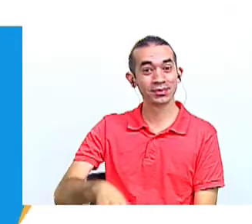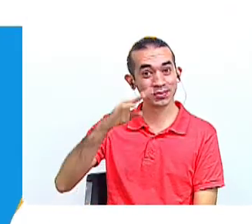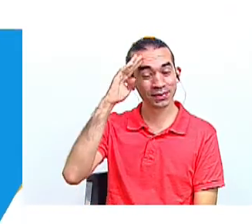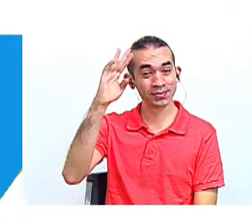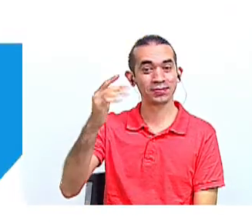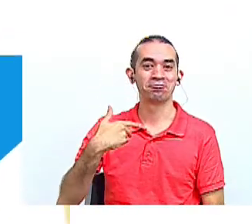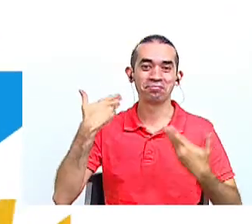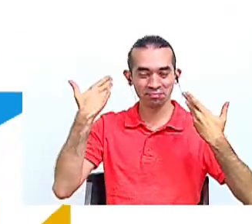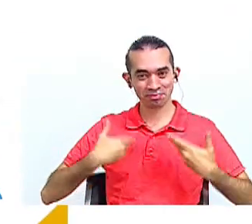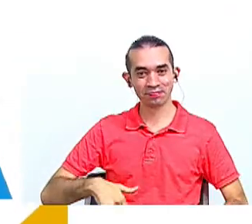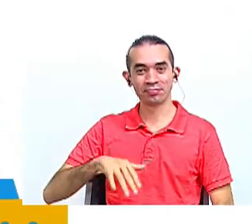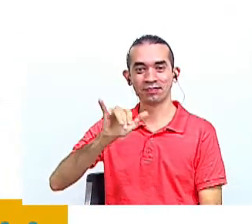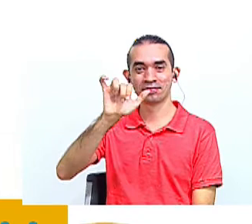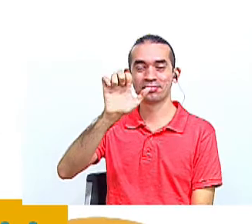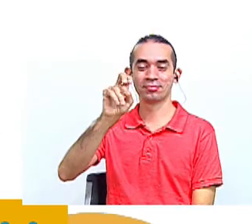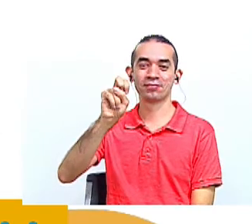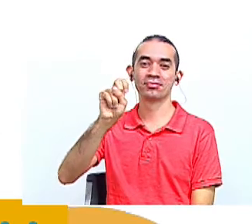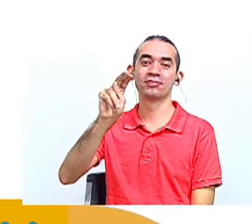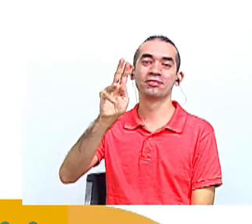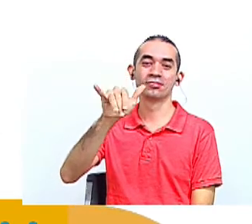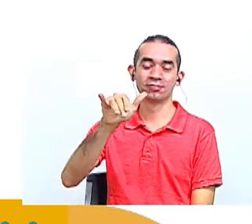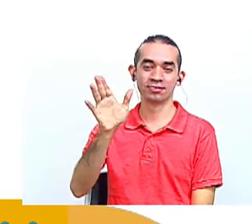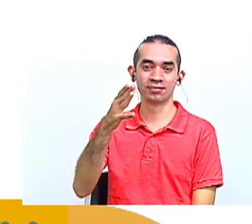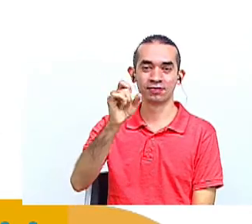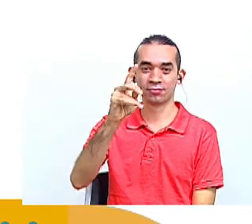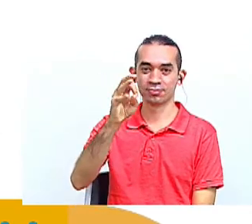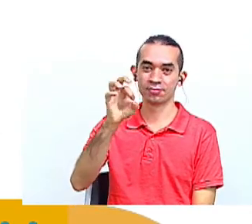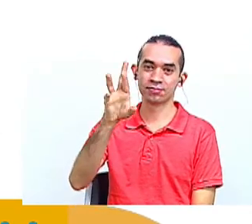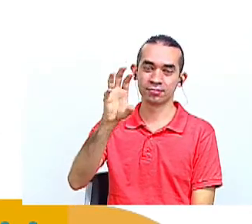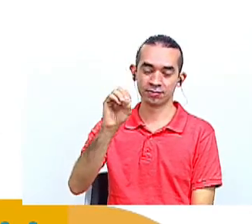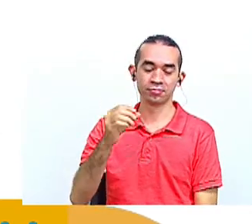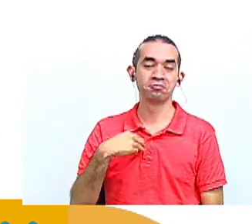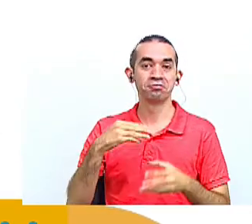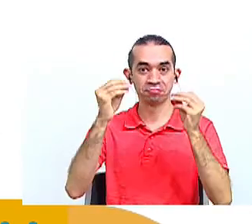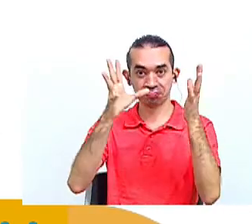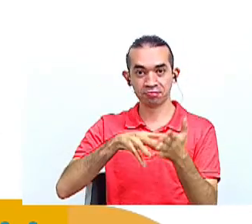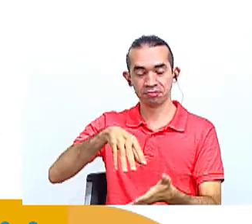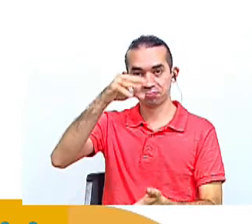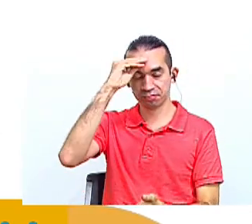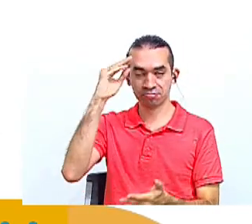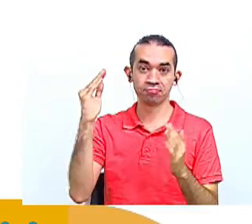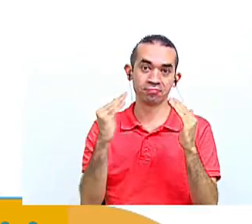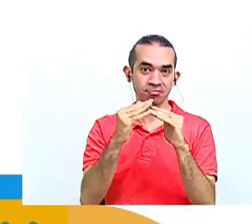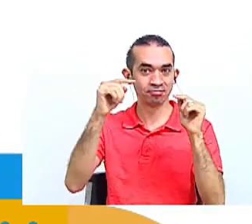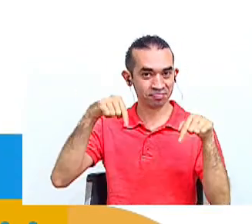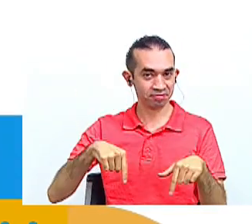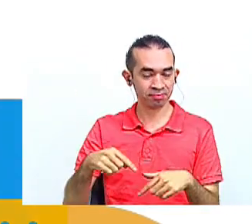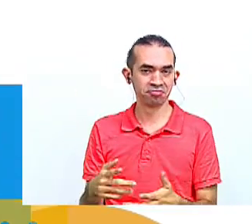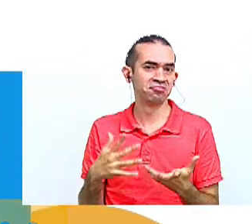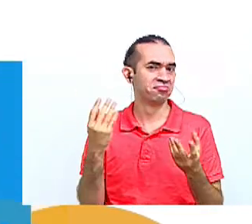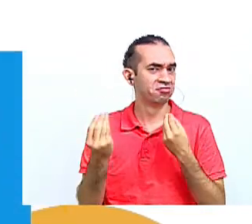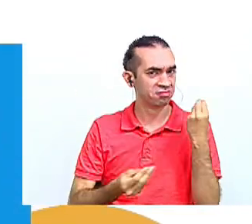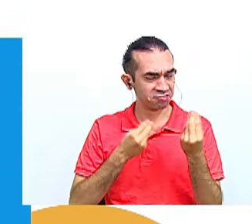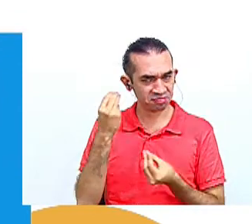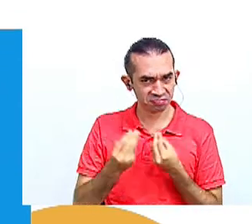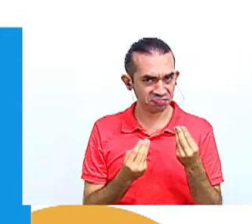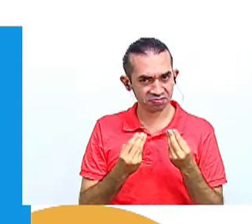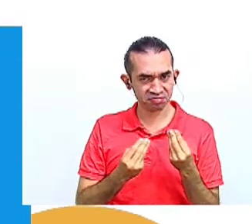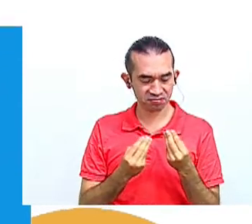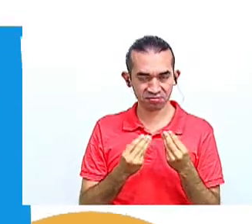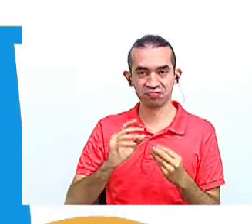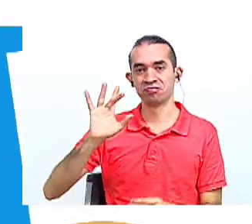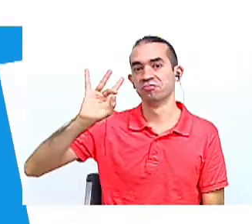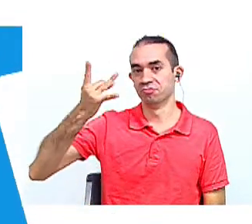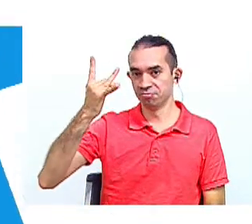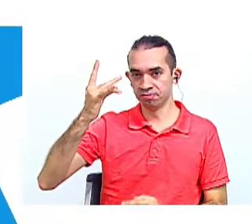Hola, yo soy Jensi Castro, su profe de Aprendo en Casa del día de hoy. Trabajaremos con el nivel de